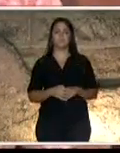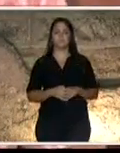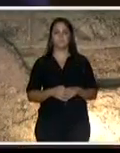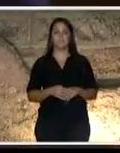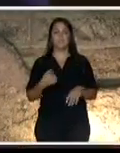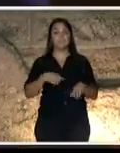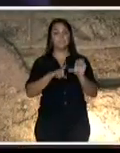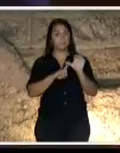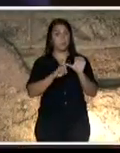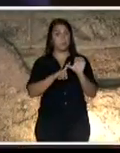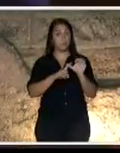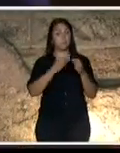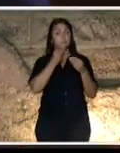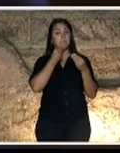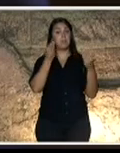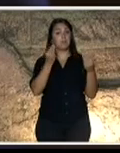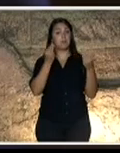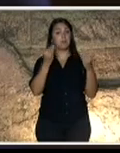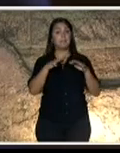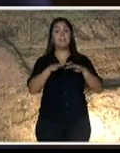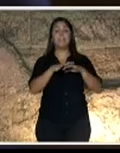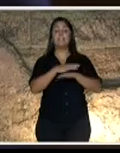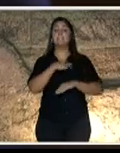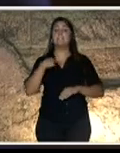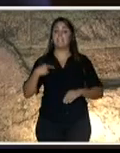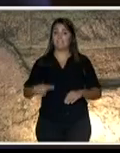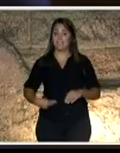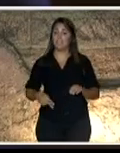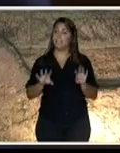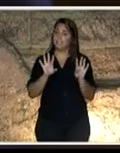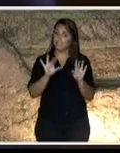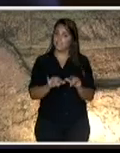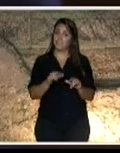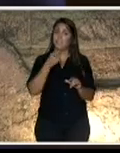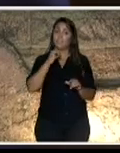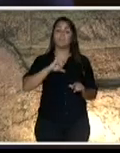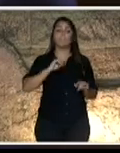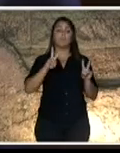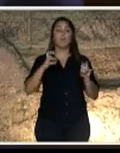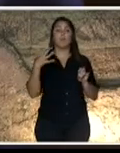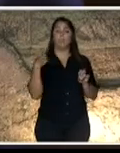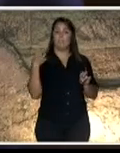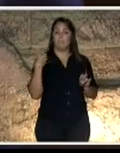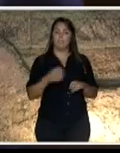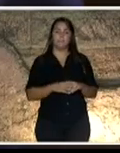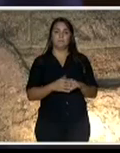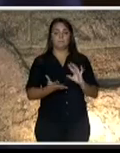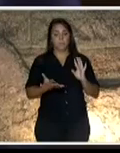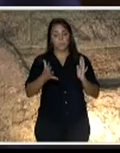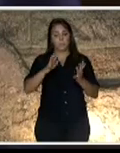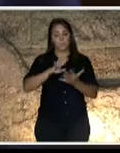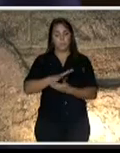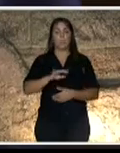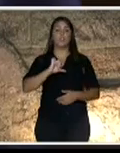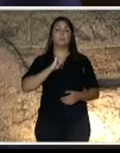Extremadura ha mejorado de forma marcada la red sanitaria, como se advierte en el nuevo hospital de Zafra, en la evolución del hospital